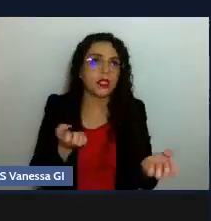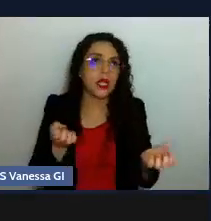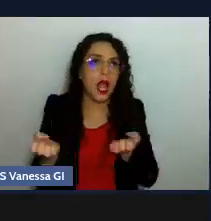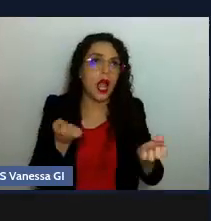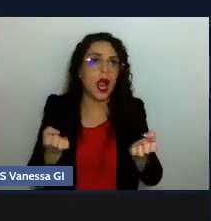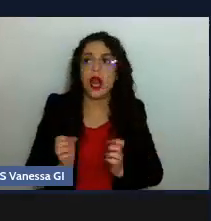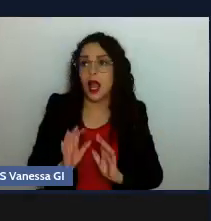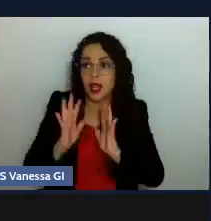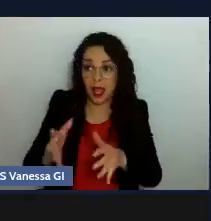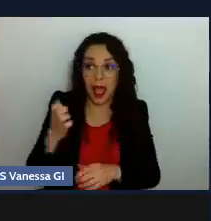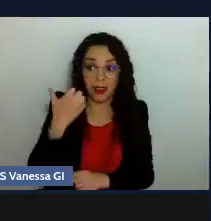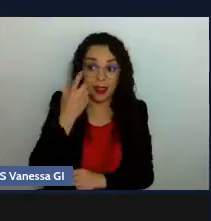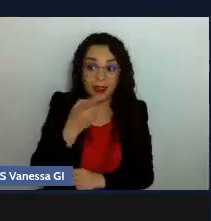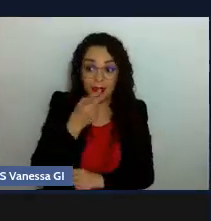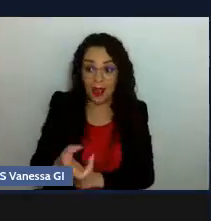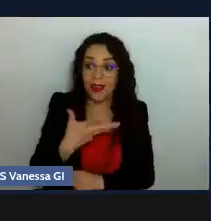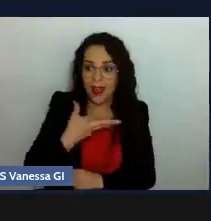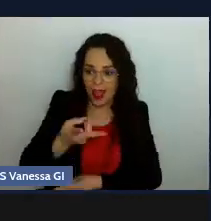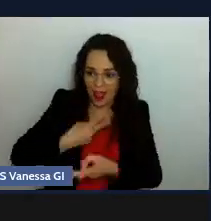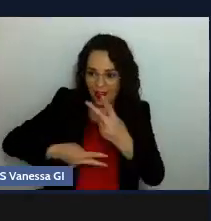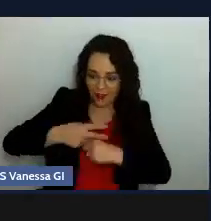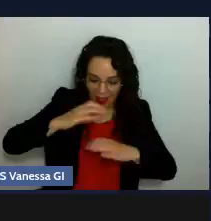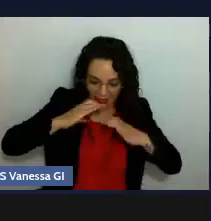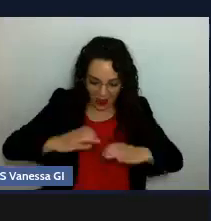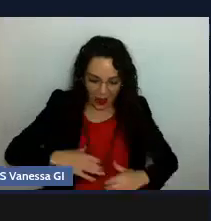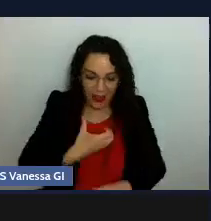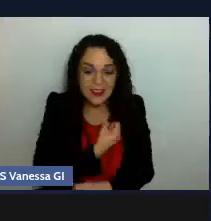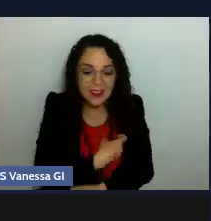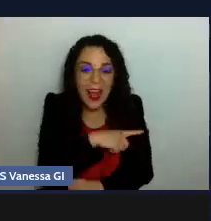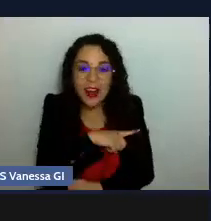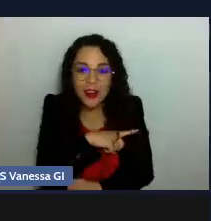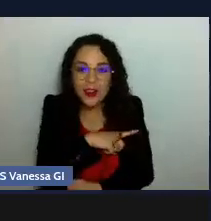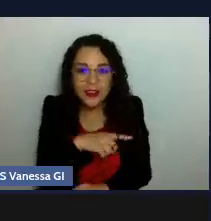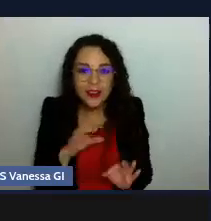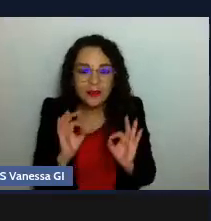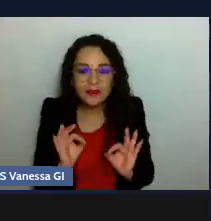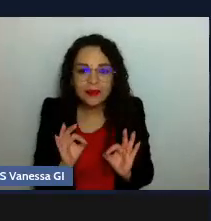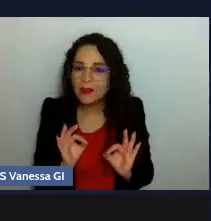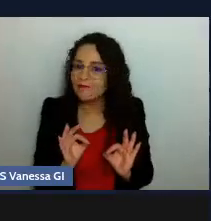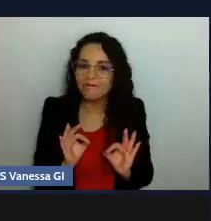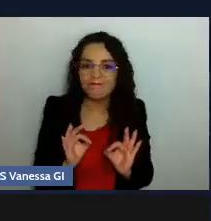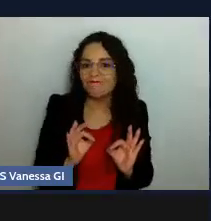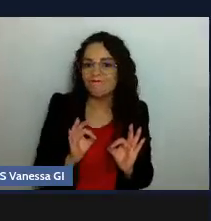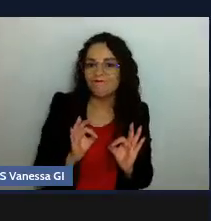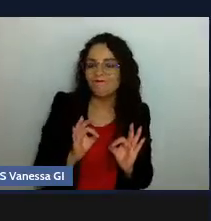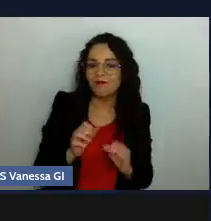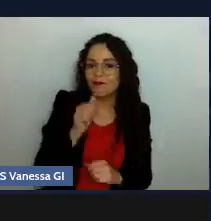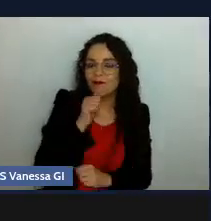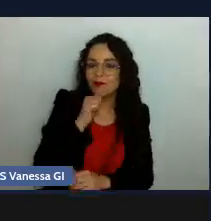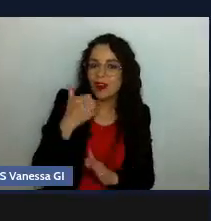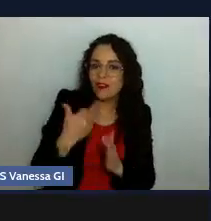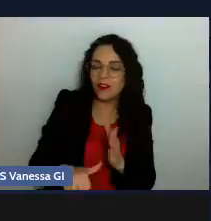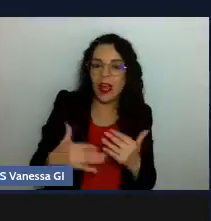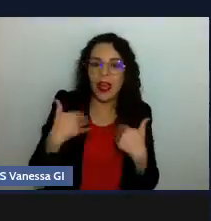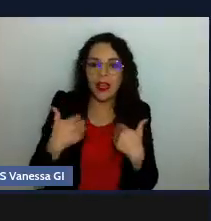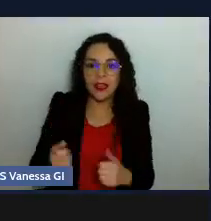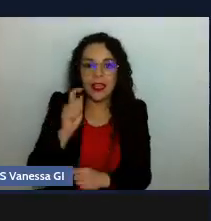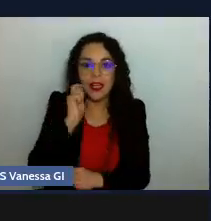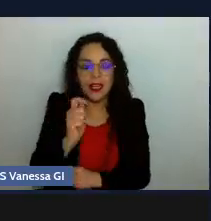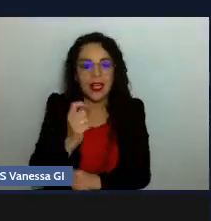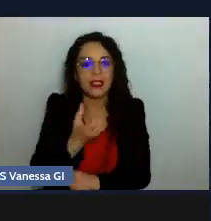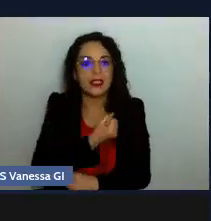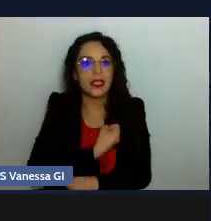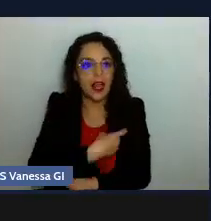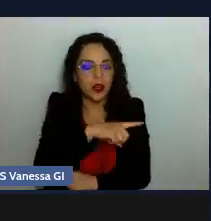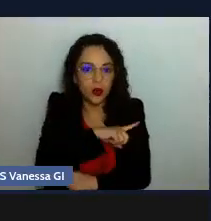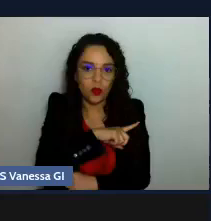O sea, incluso los individuos, las poblaciones, aún no terminan de entender la salud en esta magnitud, ¿no? Con todas estas esferas